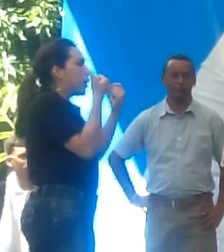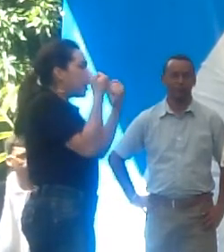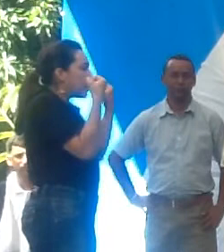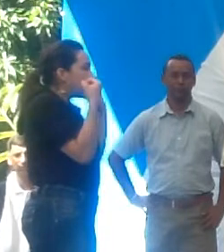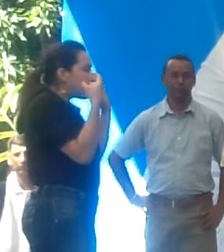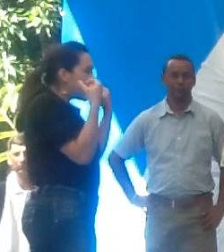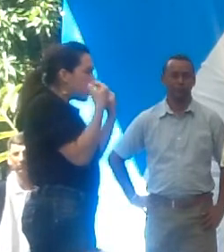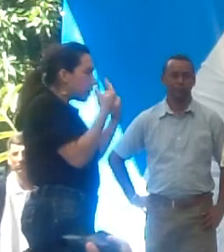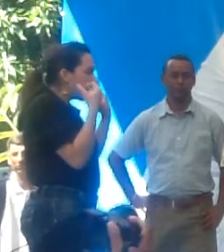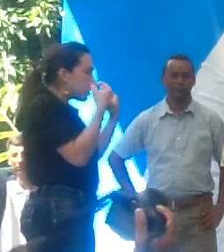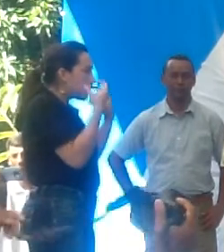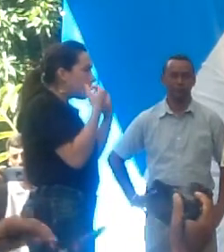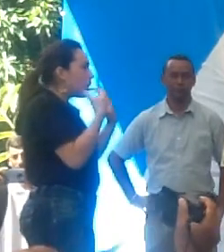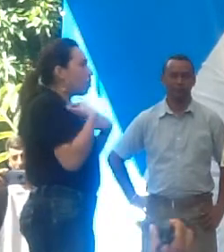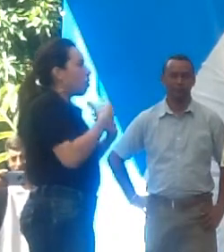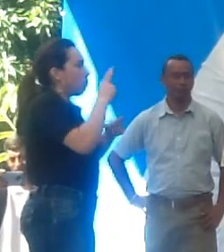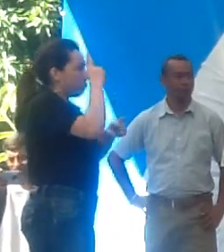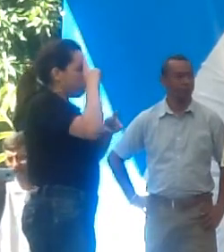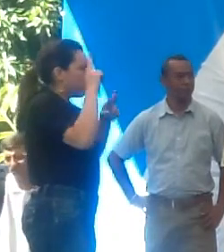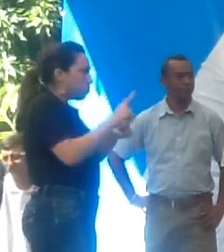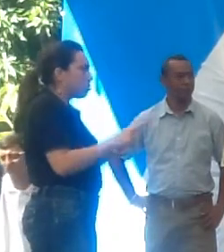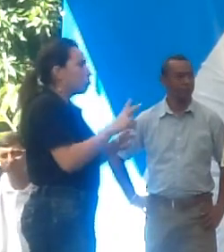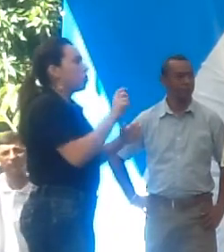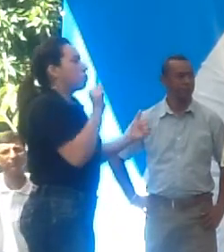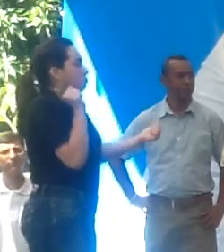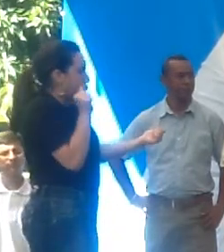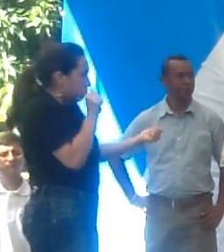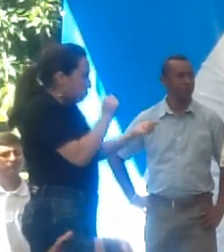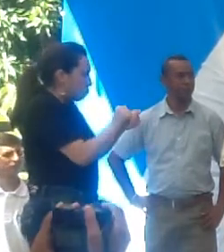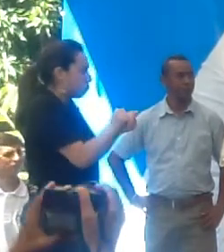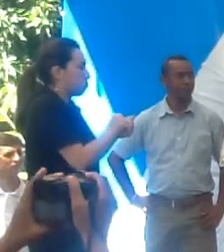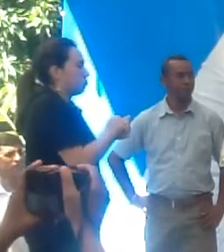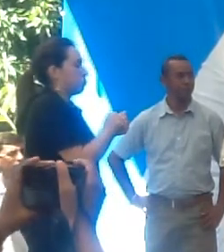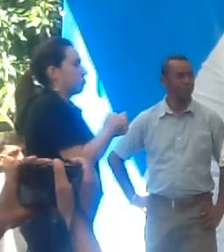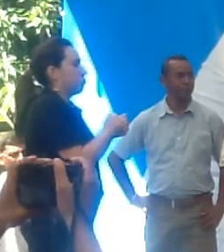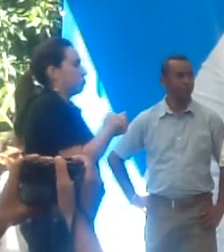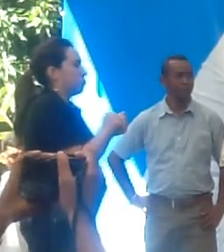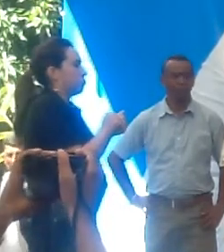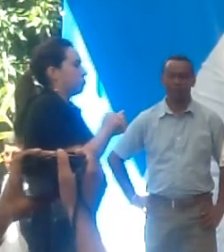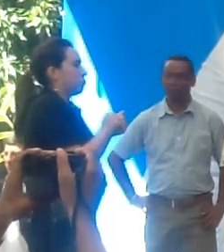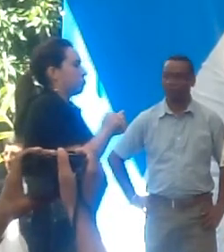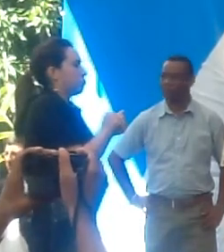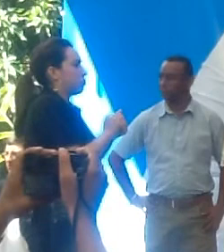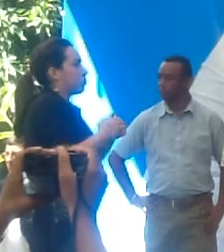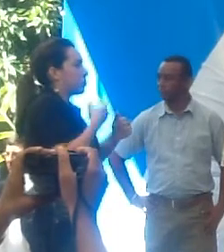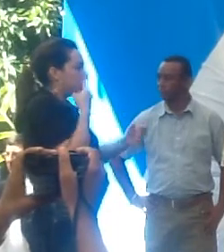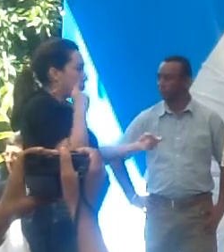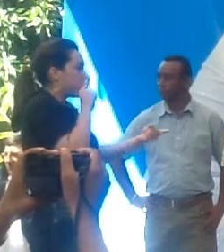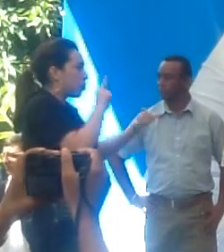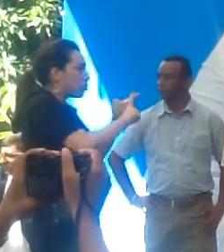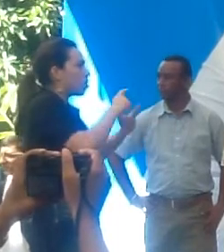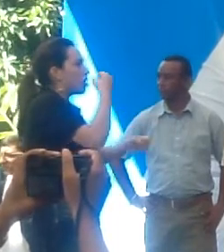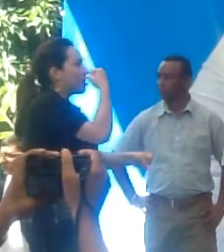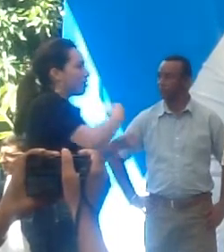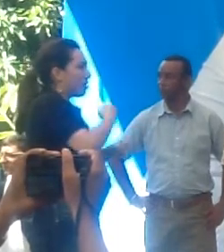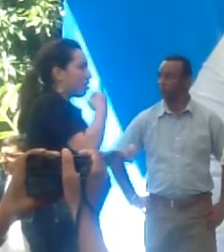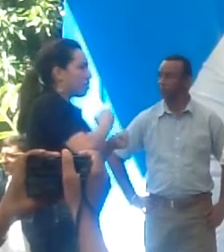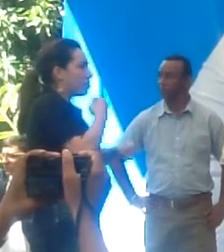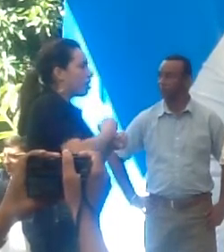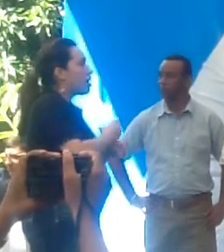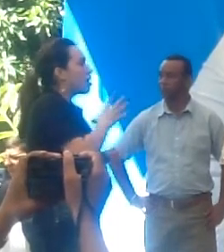entendido y ha respetado y me ha acompañado en el propósito de trabajar por